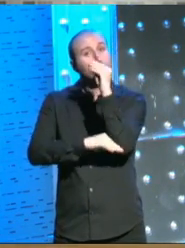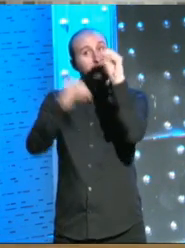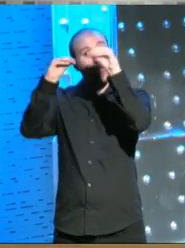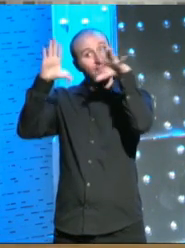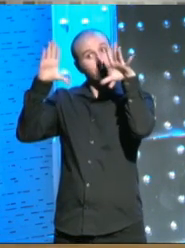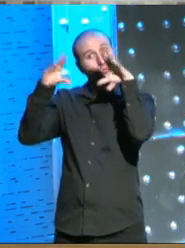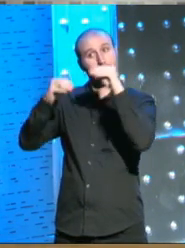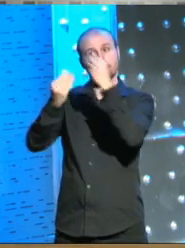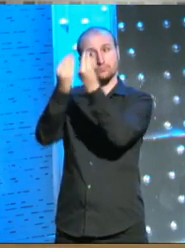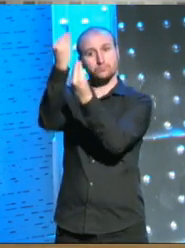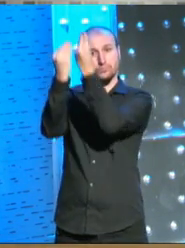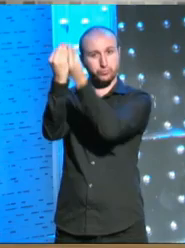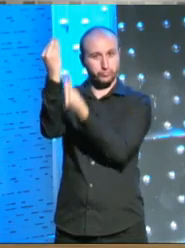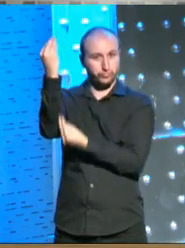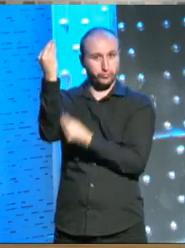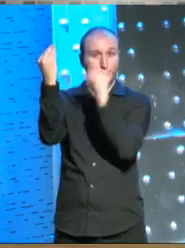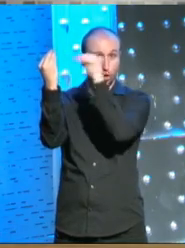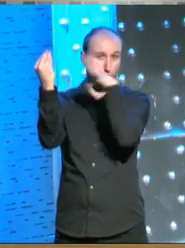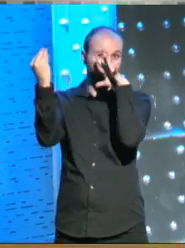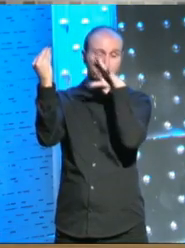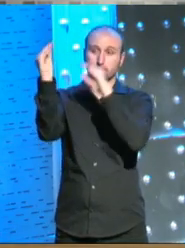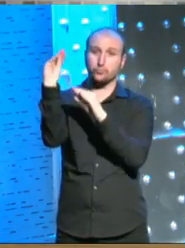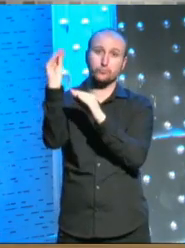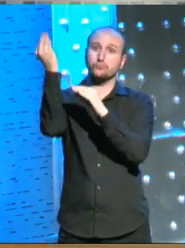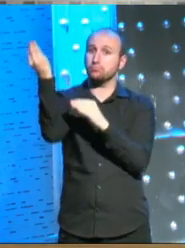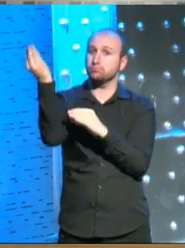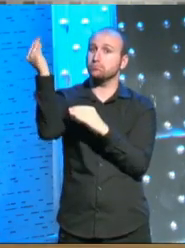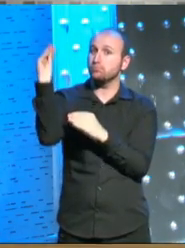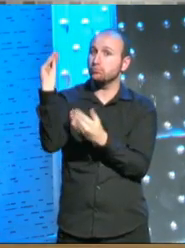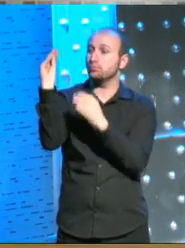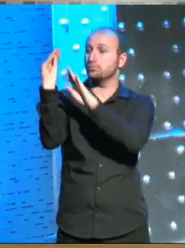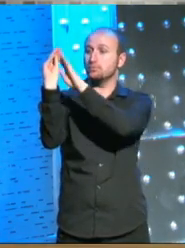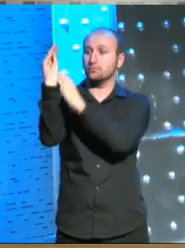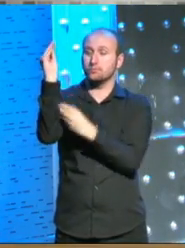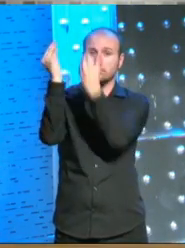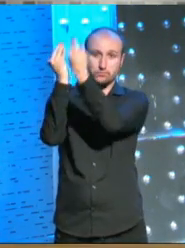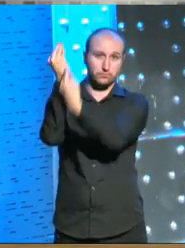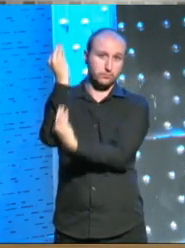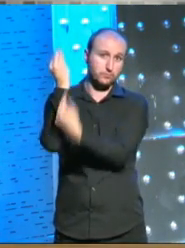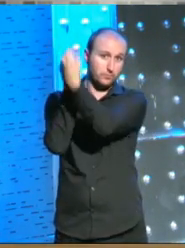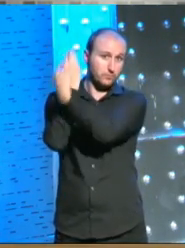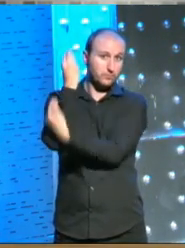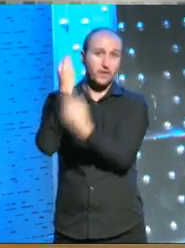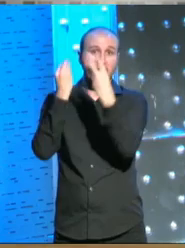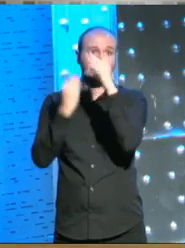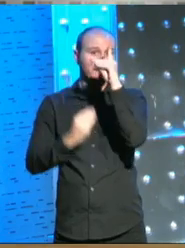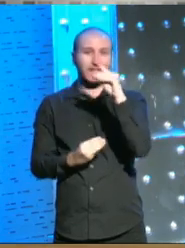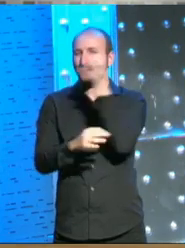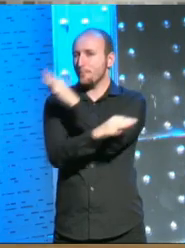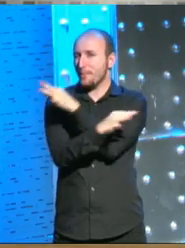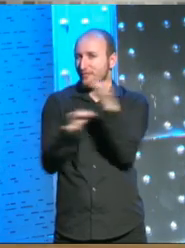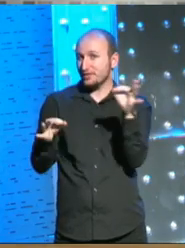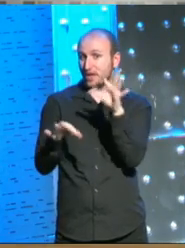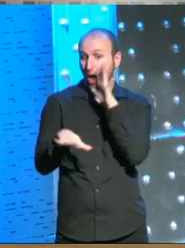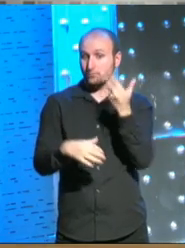Es una escultura de luz que puedes dar la vuelta por todas partes y ves las 3 dimensiones perfectas. Y aprovecho para